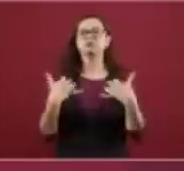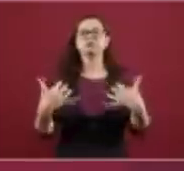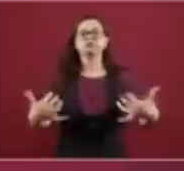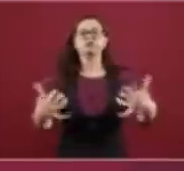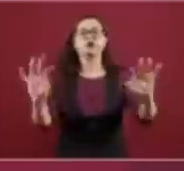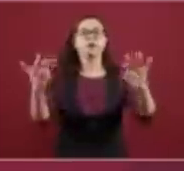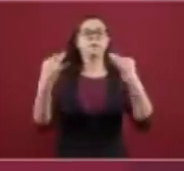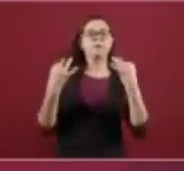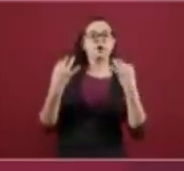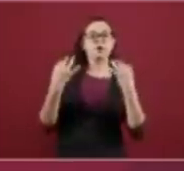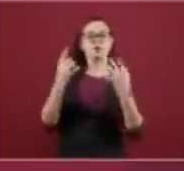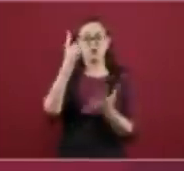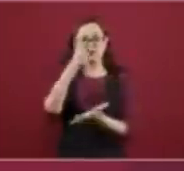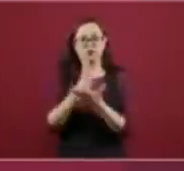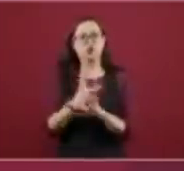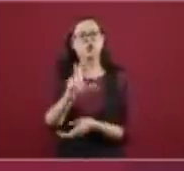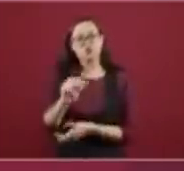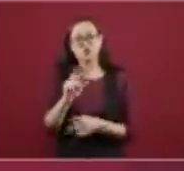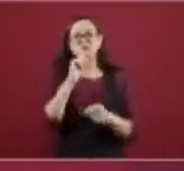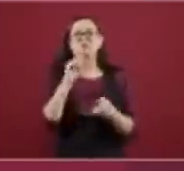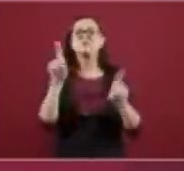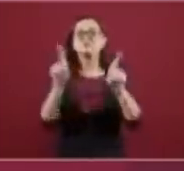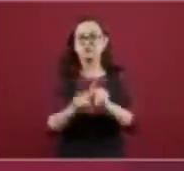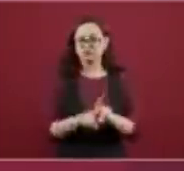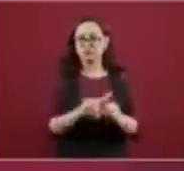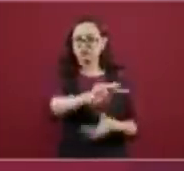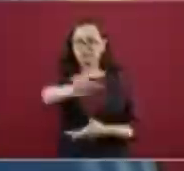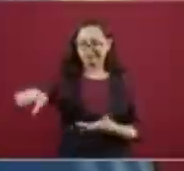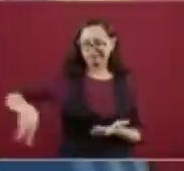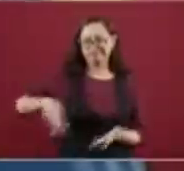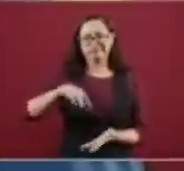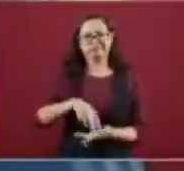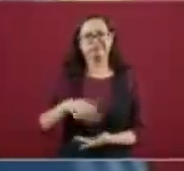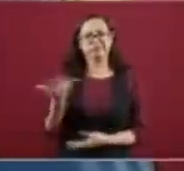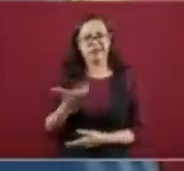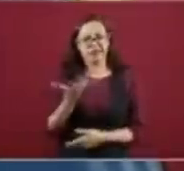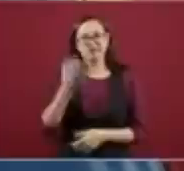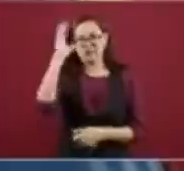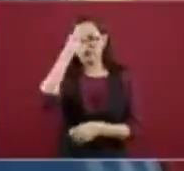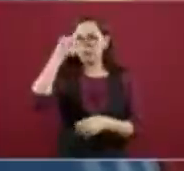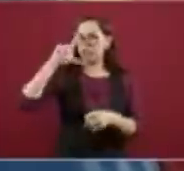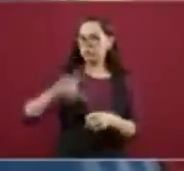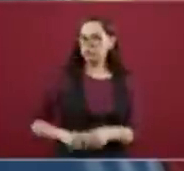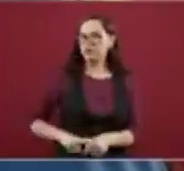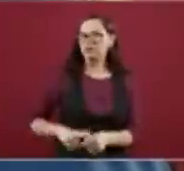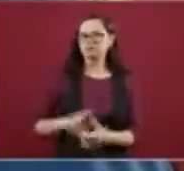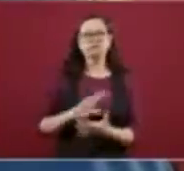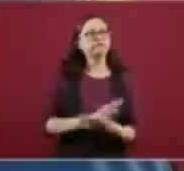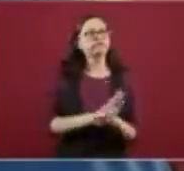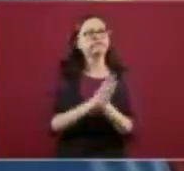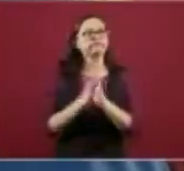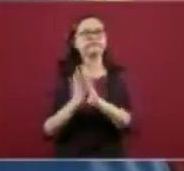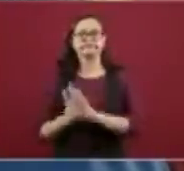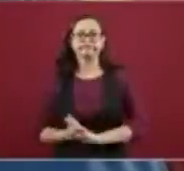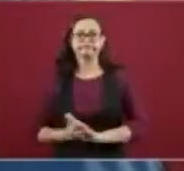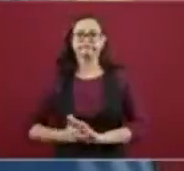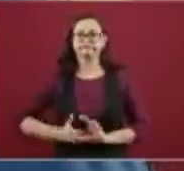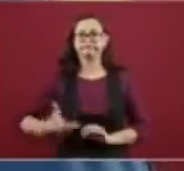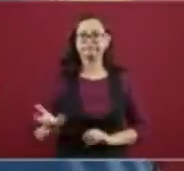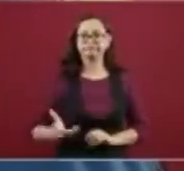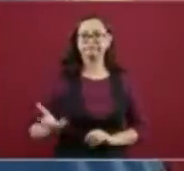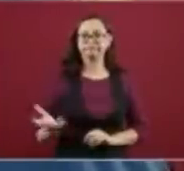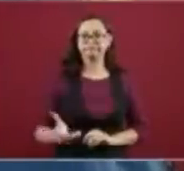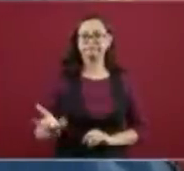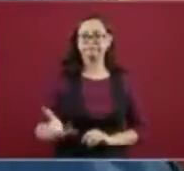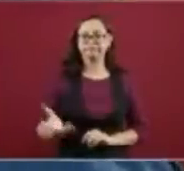posibilidad de ser actores culturales, de ir transformando la realidad a partir del poder